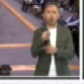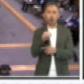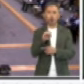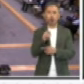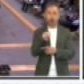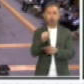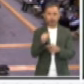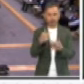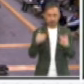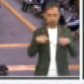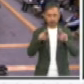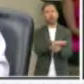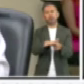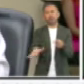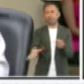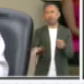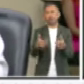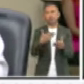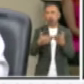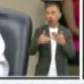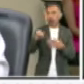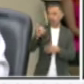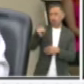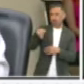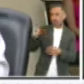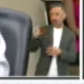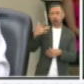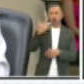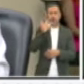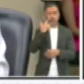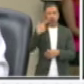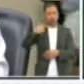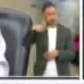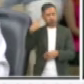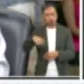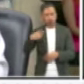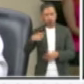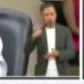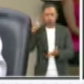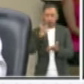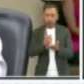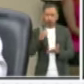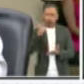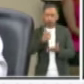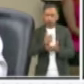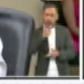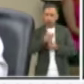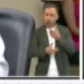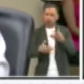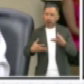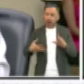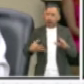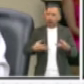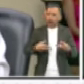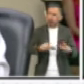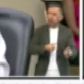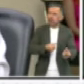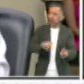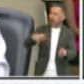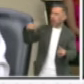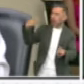a la que tú haces referencia el viernes pasado se nombró a Roberto herschel cardiel